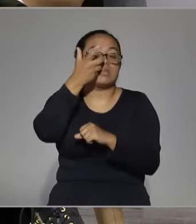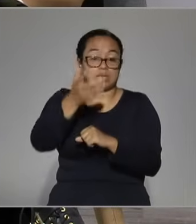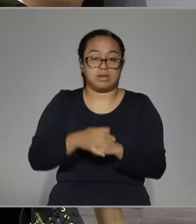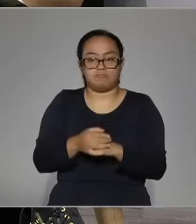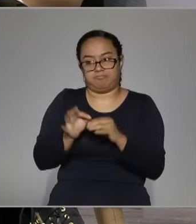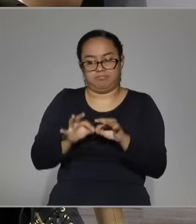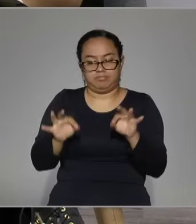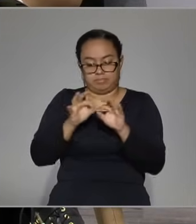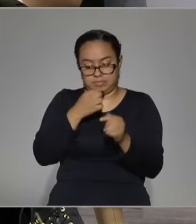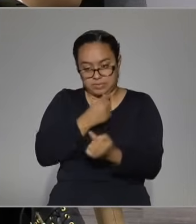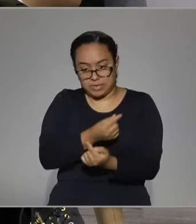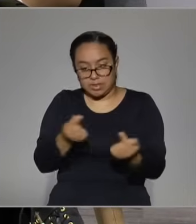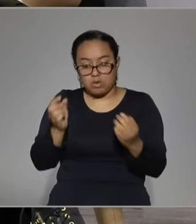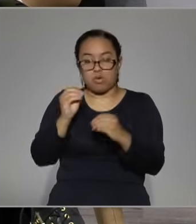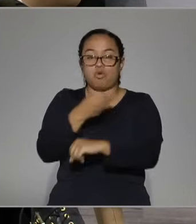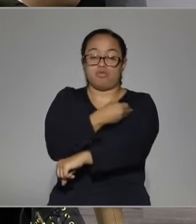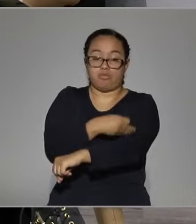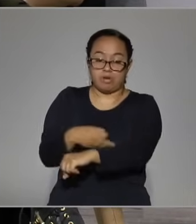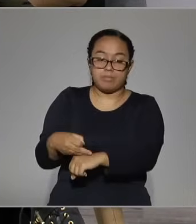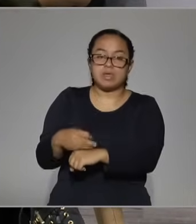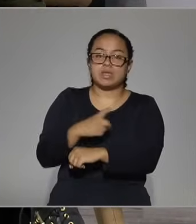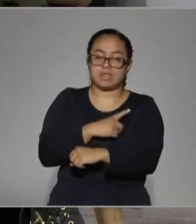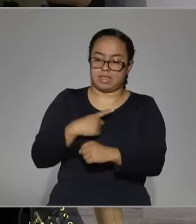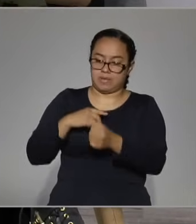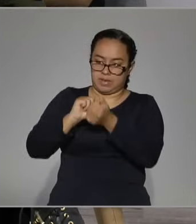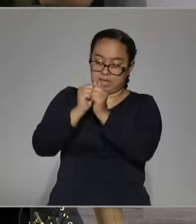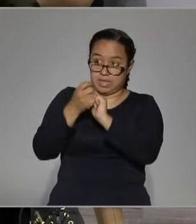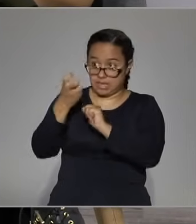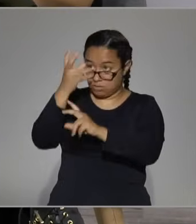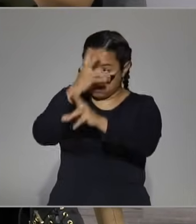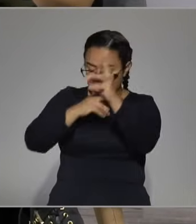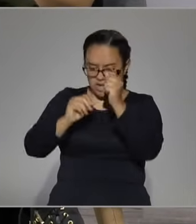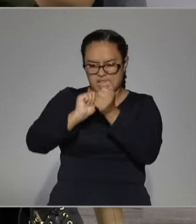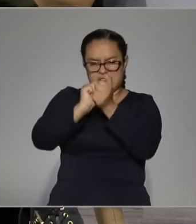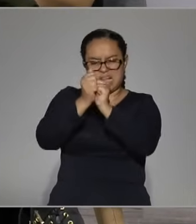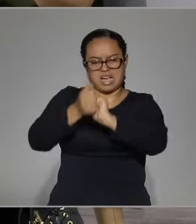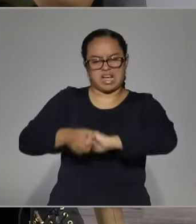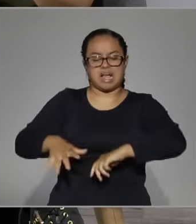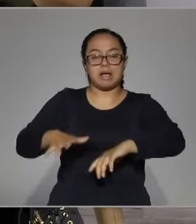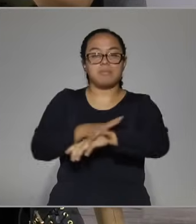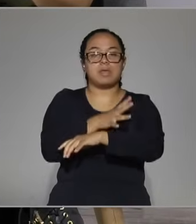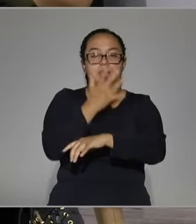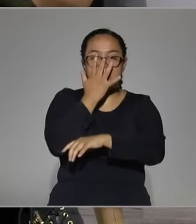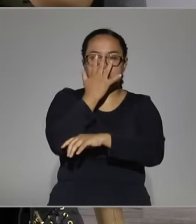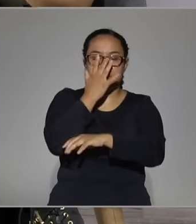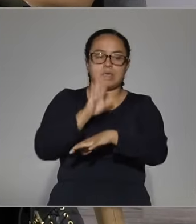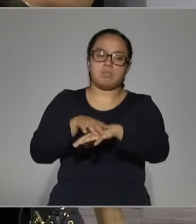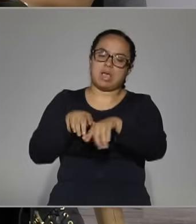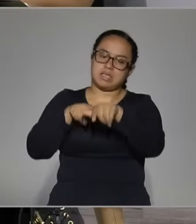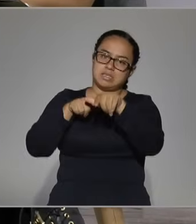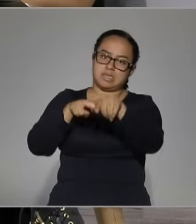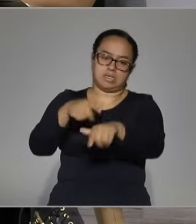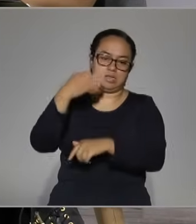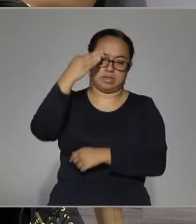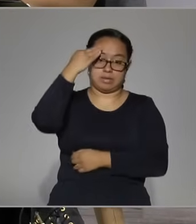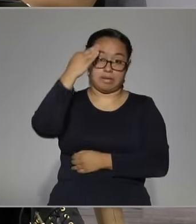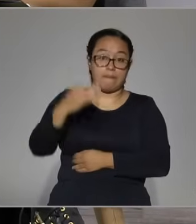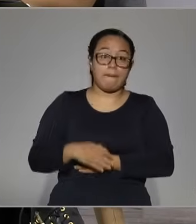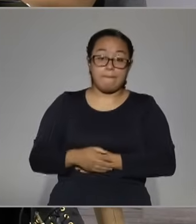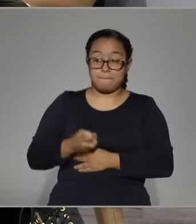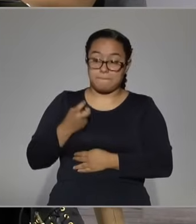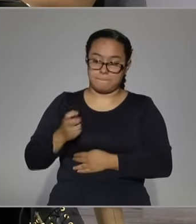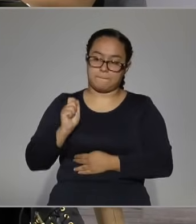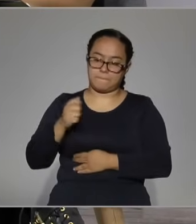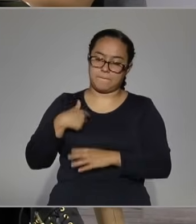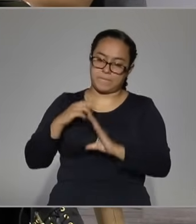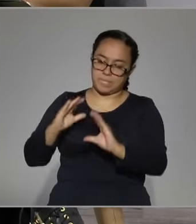niño, la niña, la familia entera, transformemos ese conocimiento y se vuelva lo más permanente posible. En ese momento estás